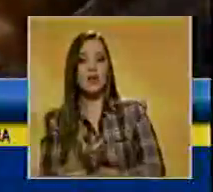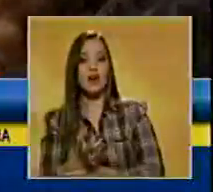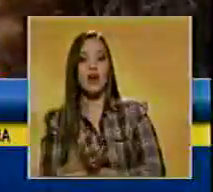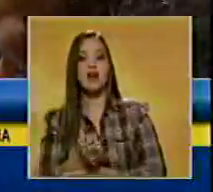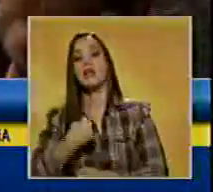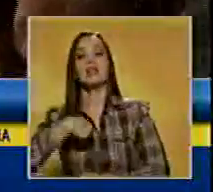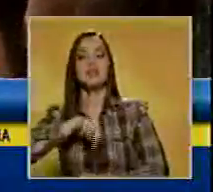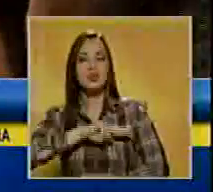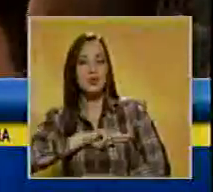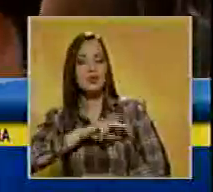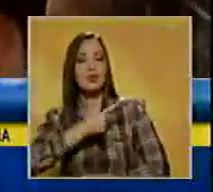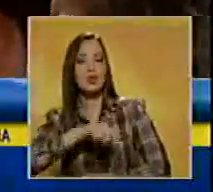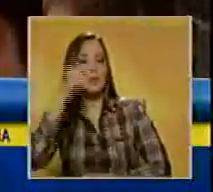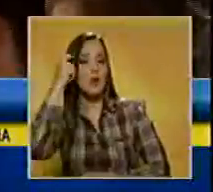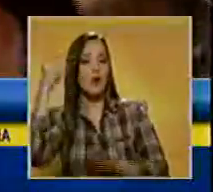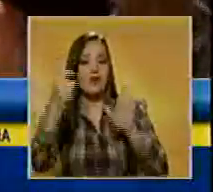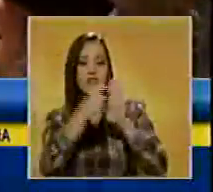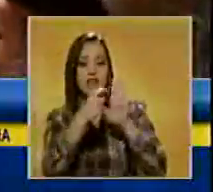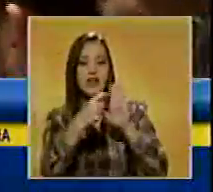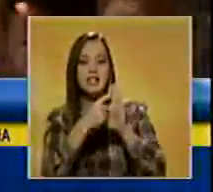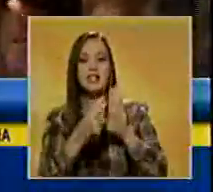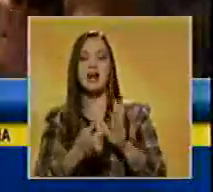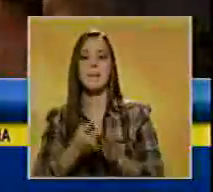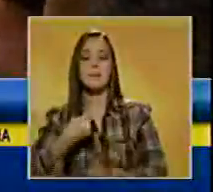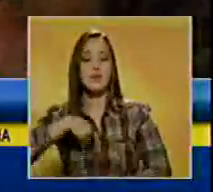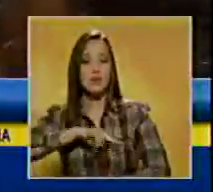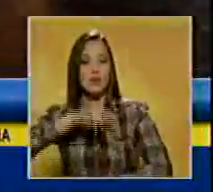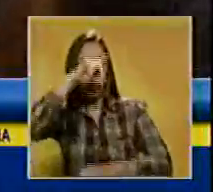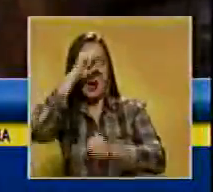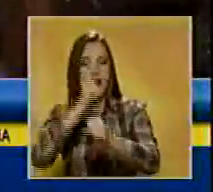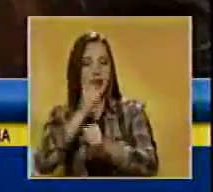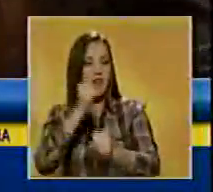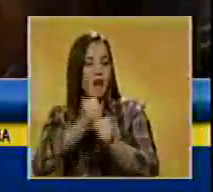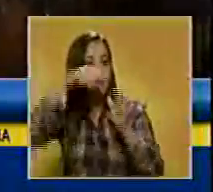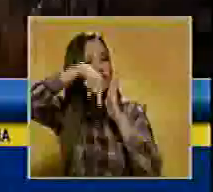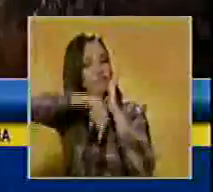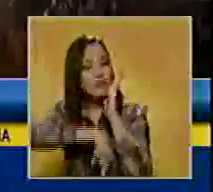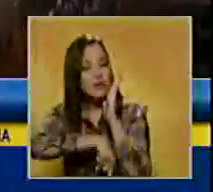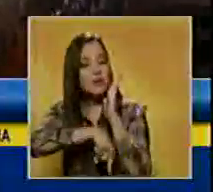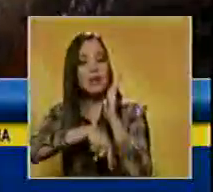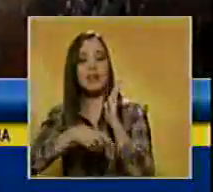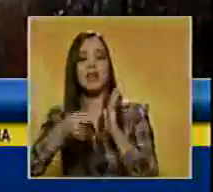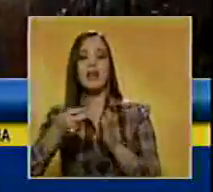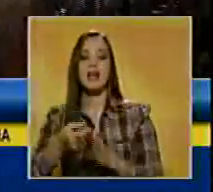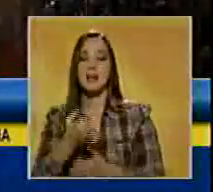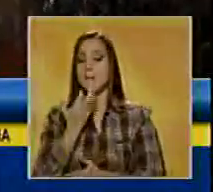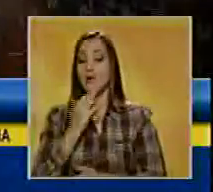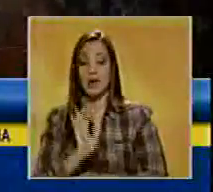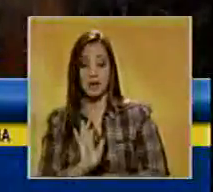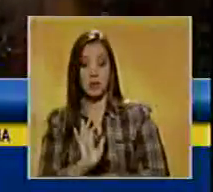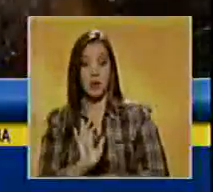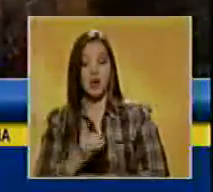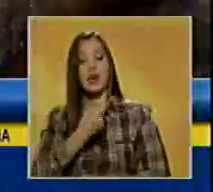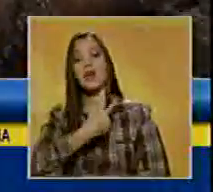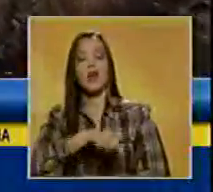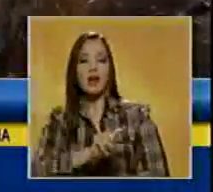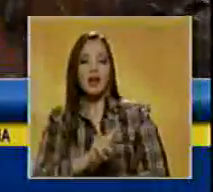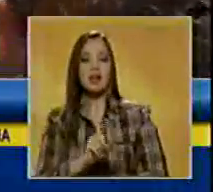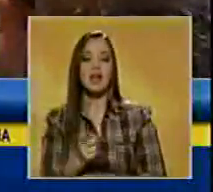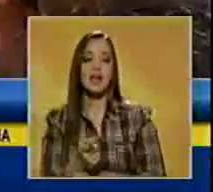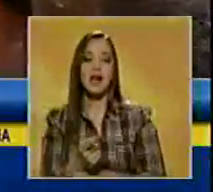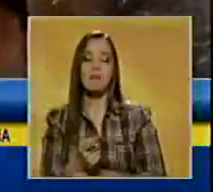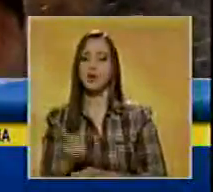tenemos brechas que en la medida en que las identificamos, las trabajamos profundamente y las abatimos. Y las que tengamos hoy no le tenemos ningún miedo